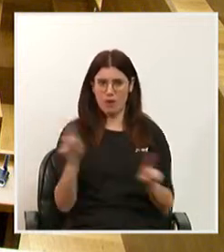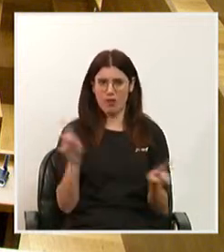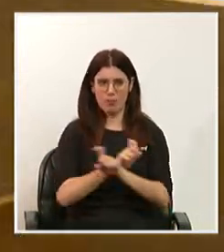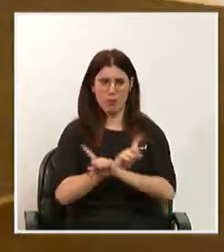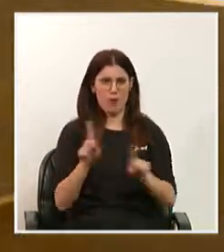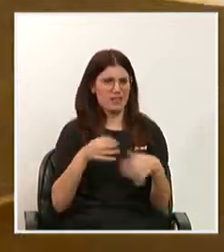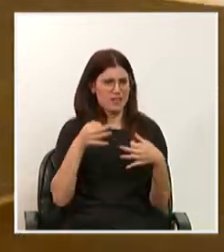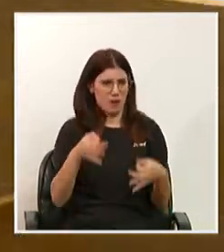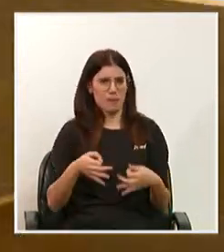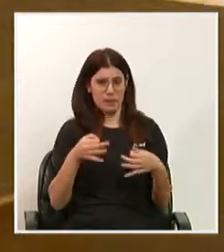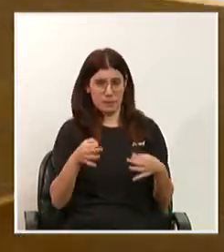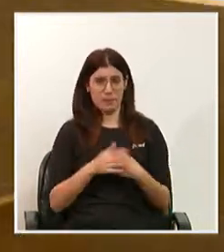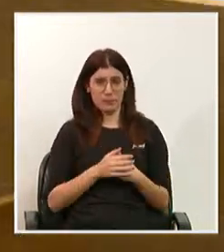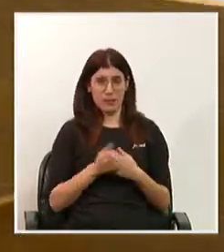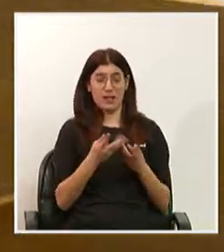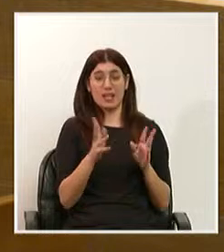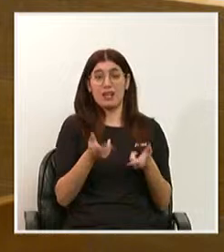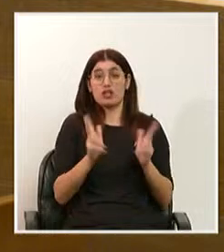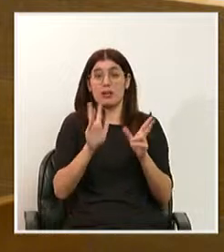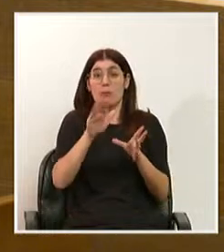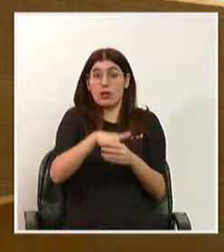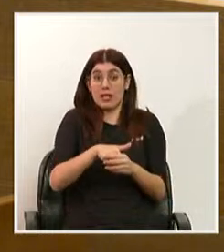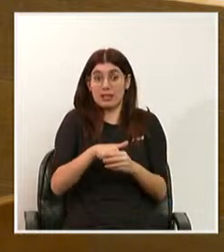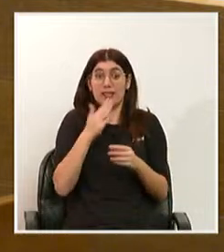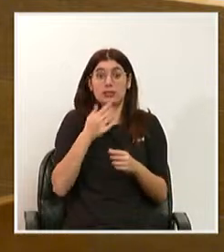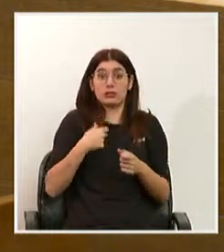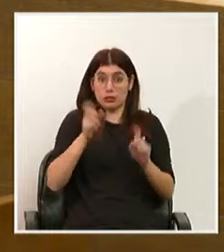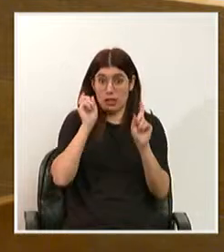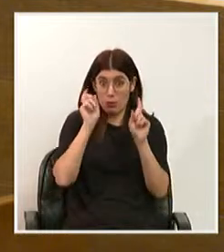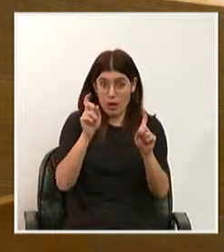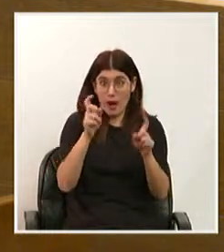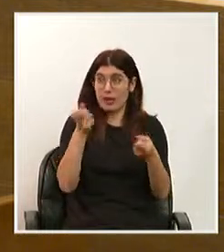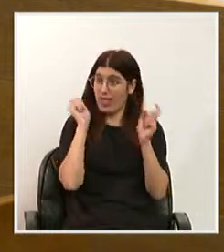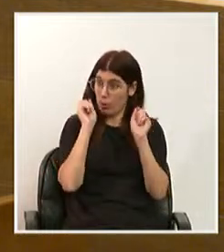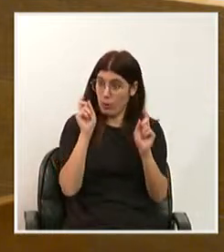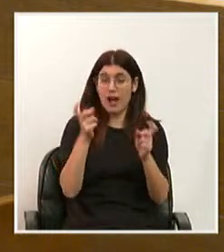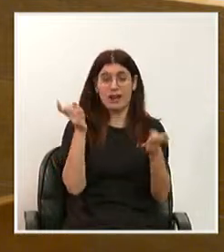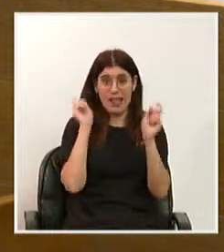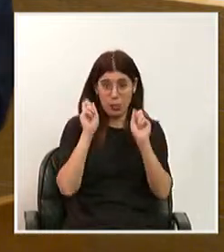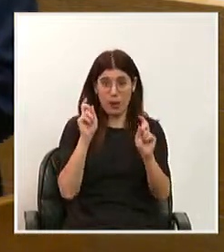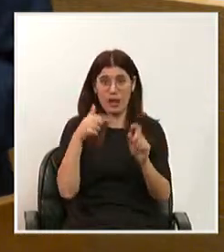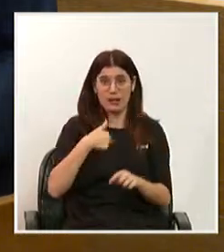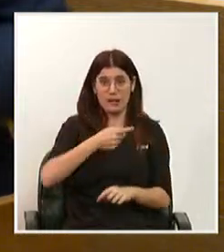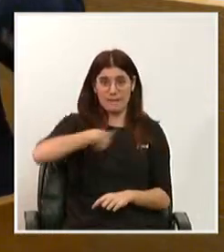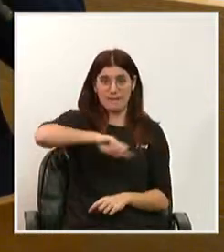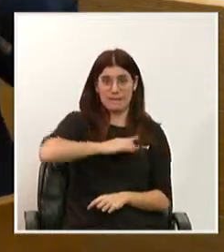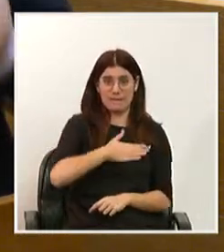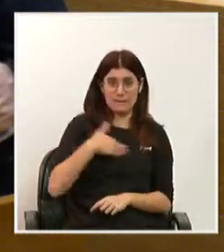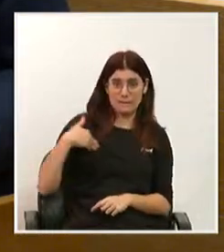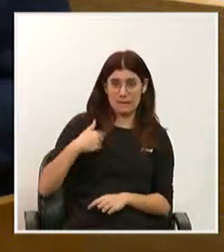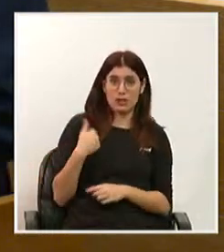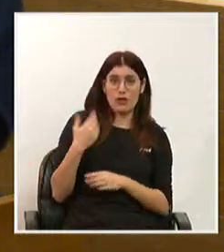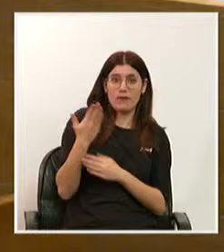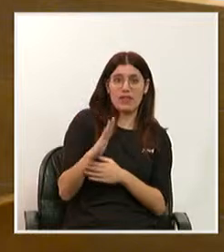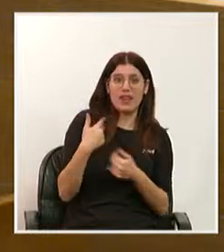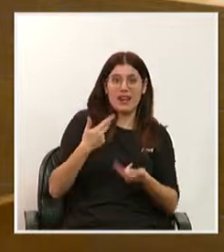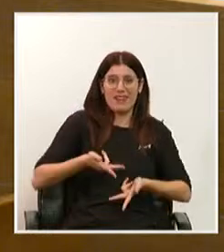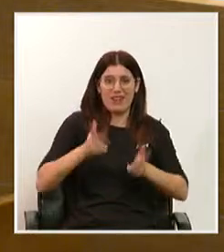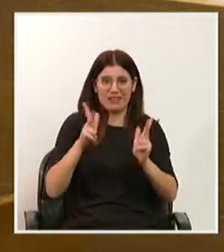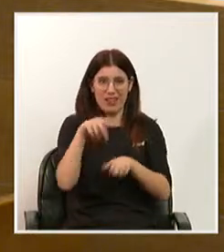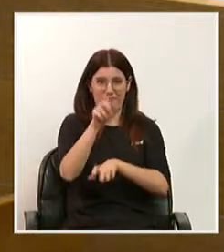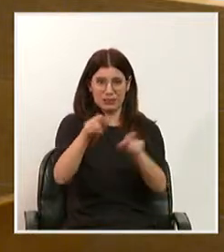prohibir y los demócratas luchamos por educar educar y educar y ofrecer libertad y